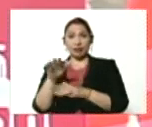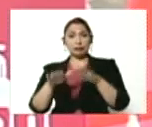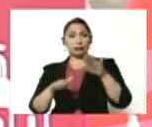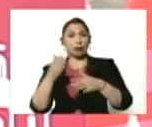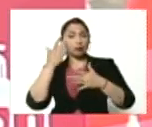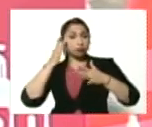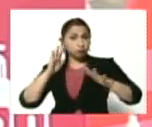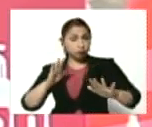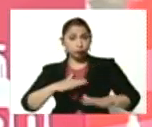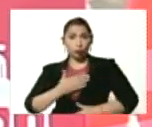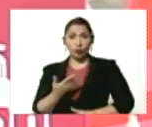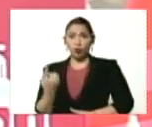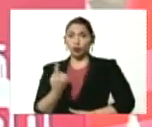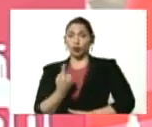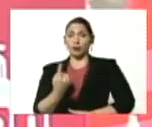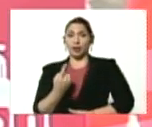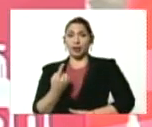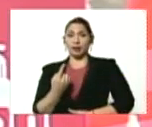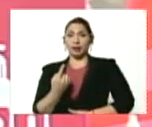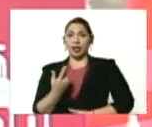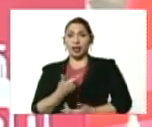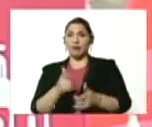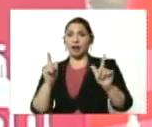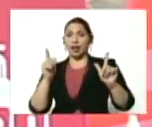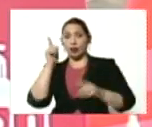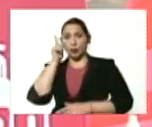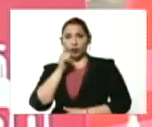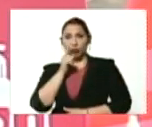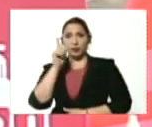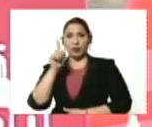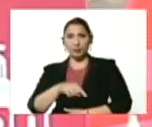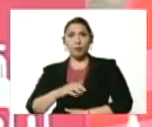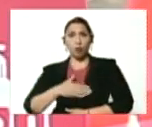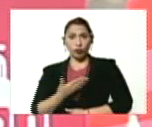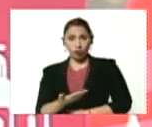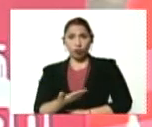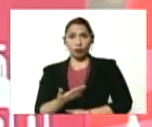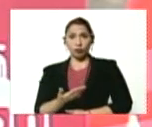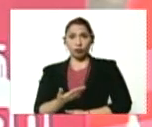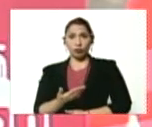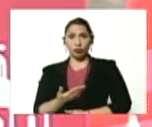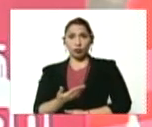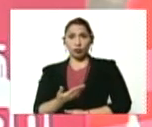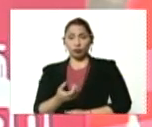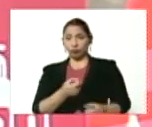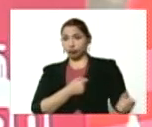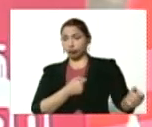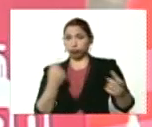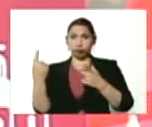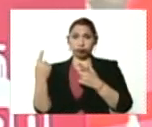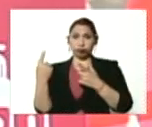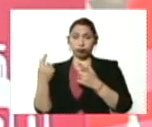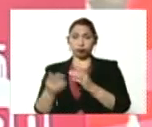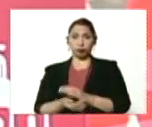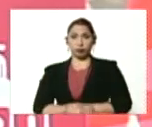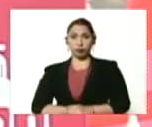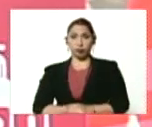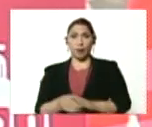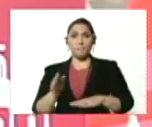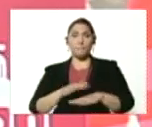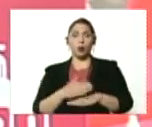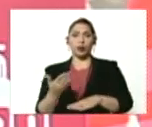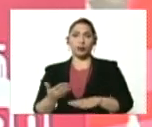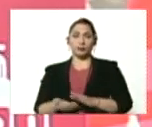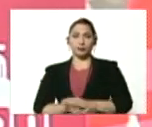podido no solamente liberar a Leopoldo López, también hubieran podido sacar de el SEBIN, puesto que